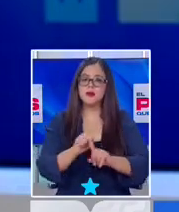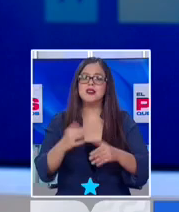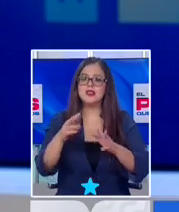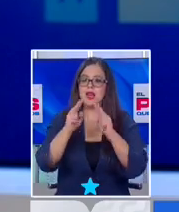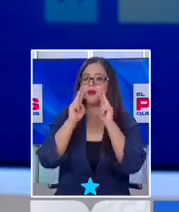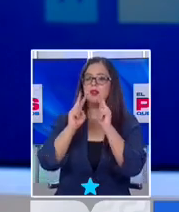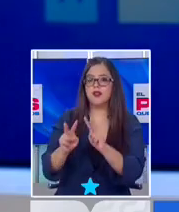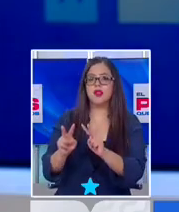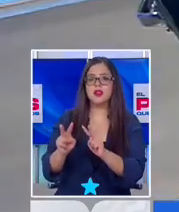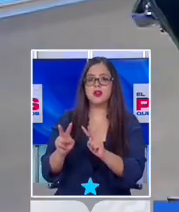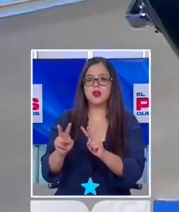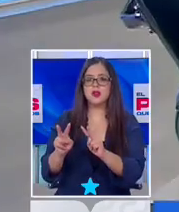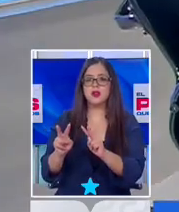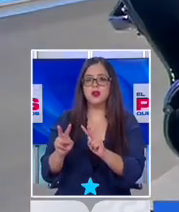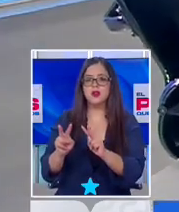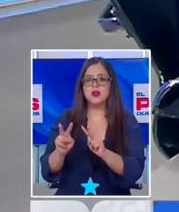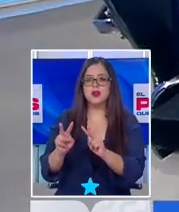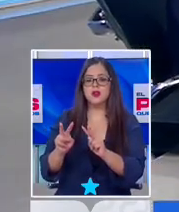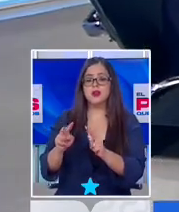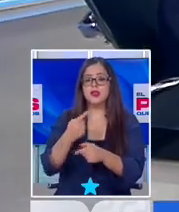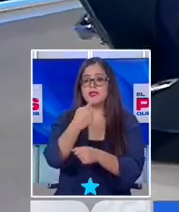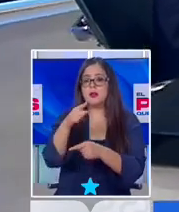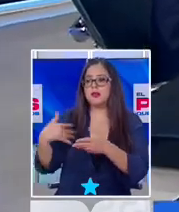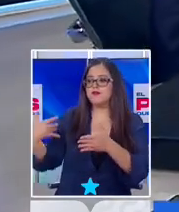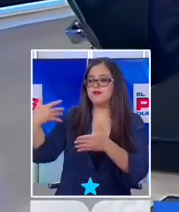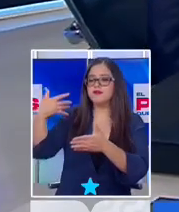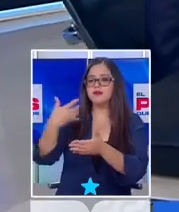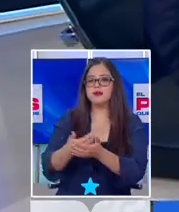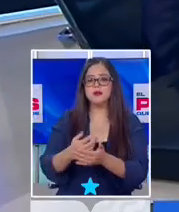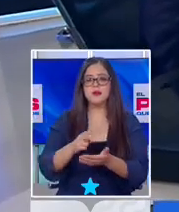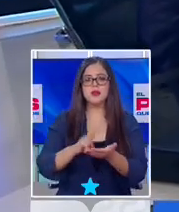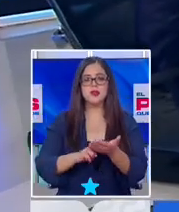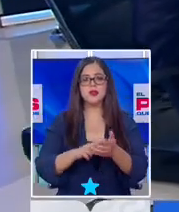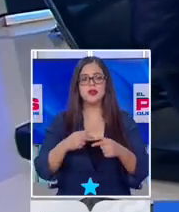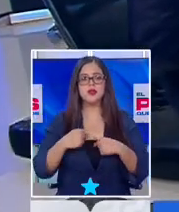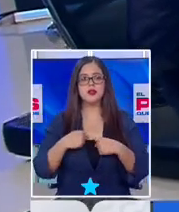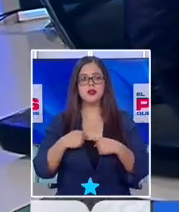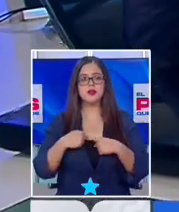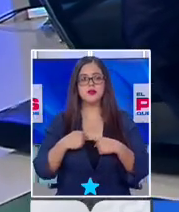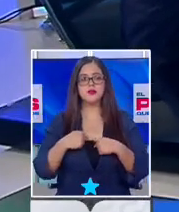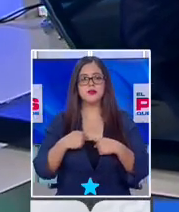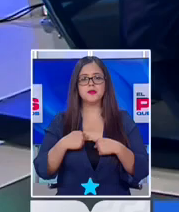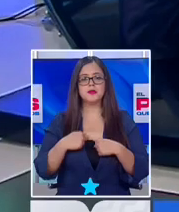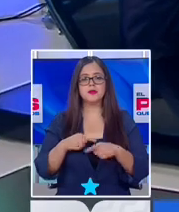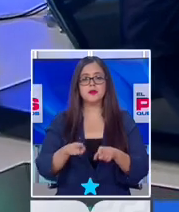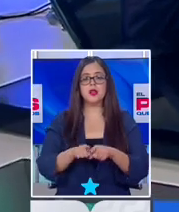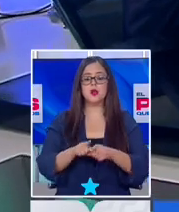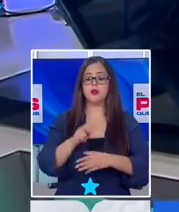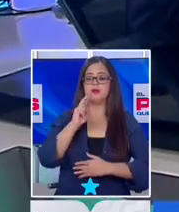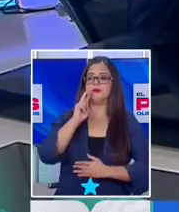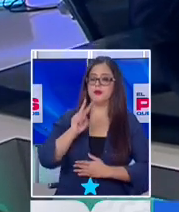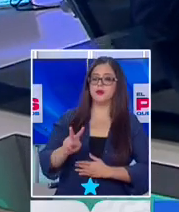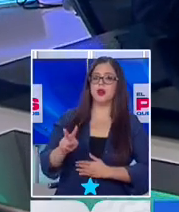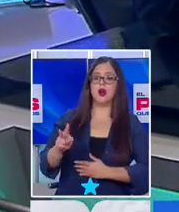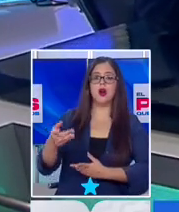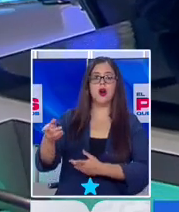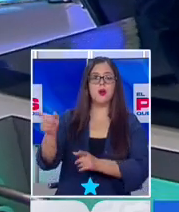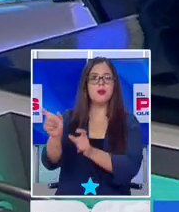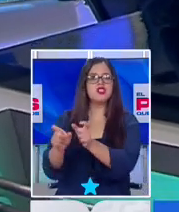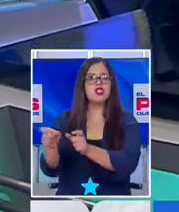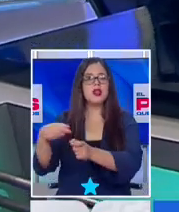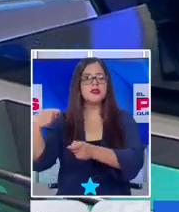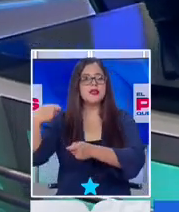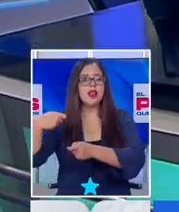viendo los últimos los últimos días donde yo de verdad me siento sumamente espantada cuando veo declaraciones de